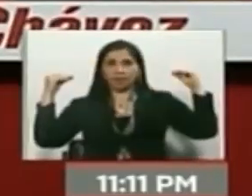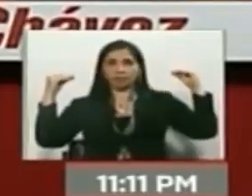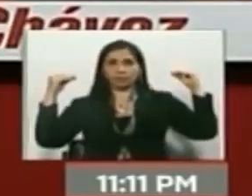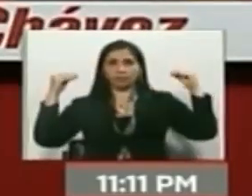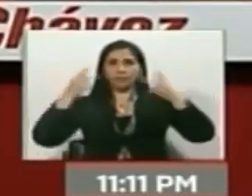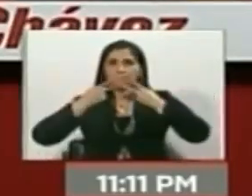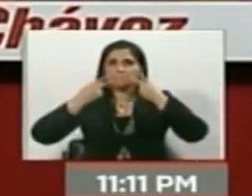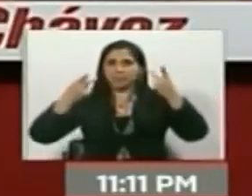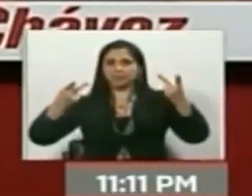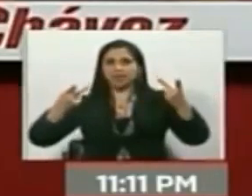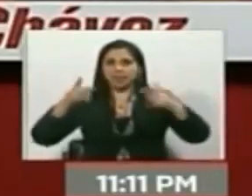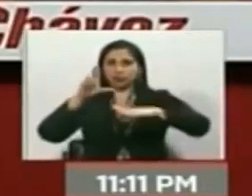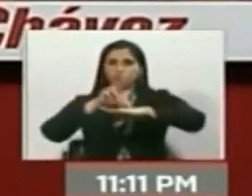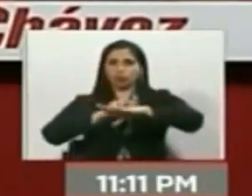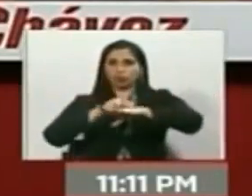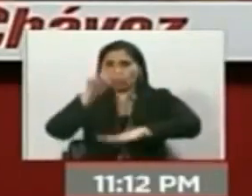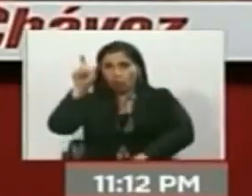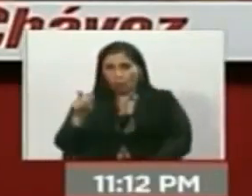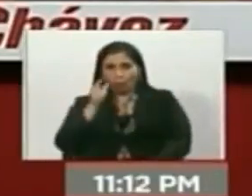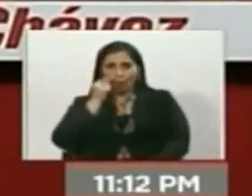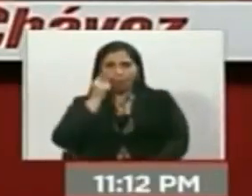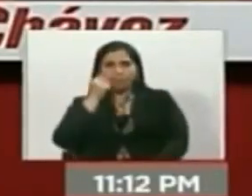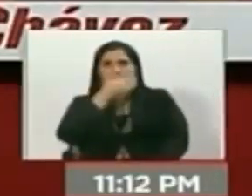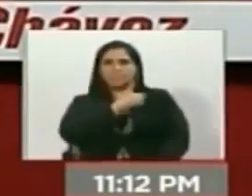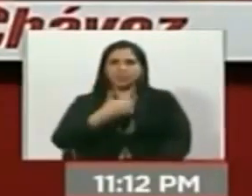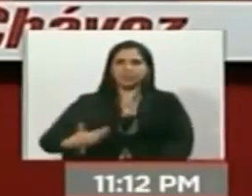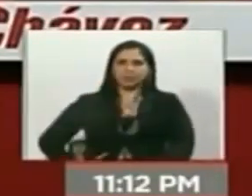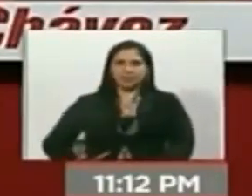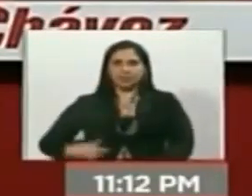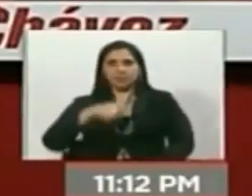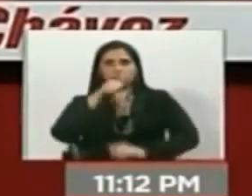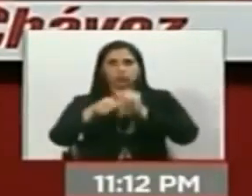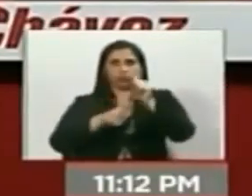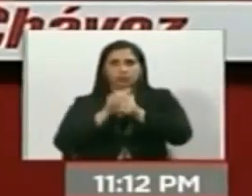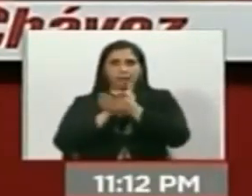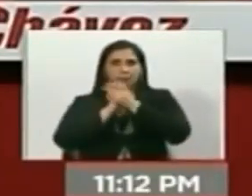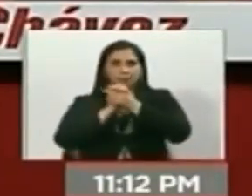doctor Nguyen Viet Thao, presidente de la Asociación de Amistad